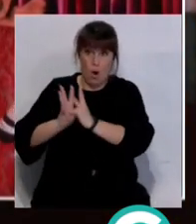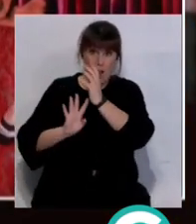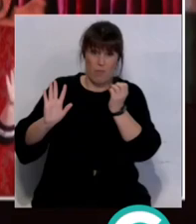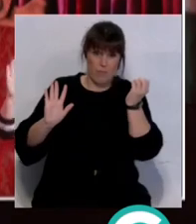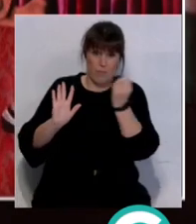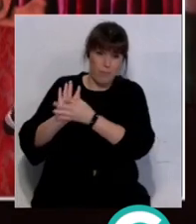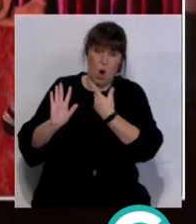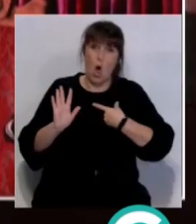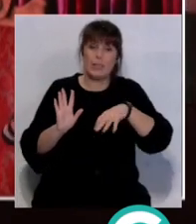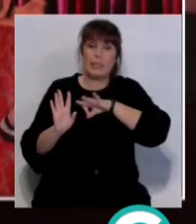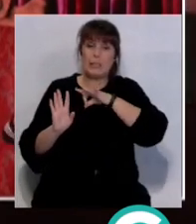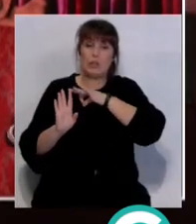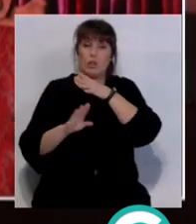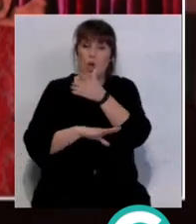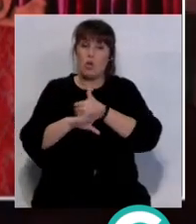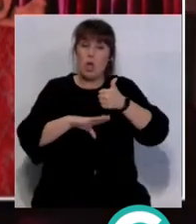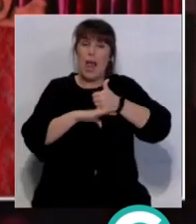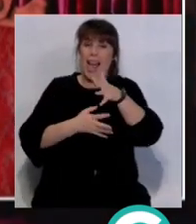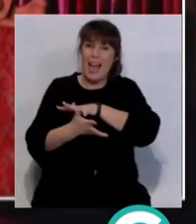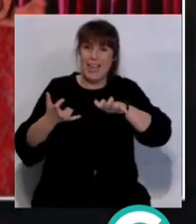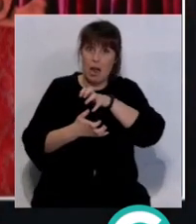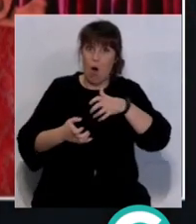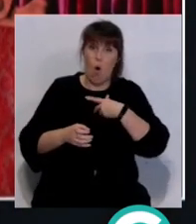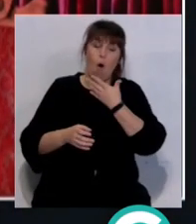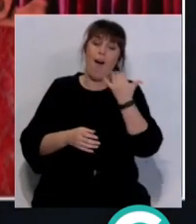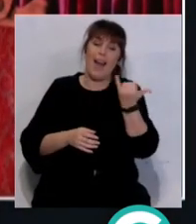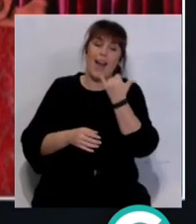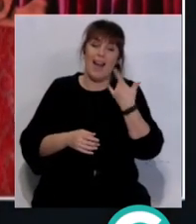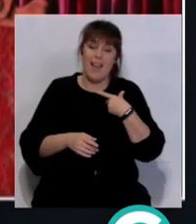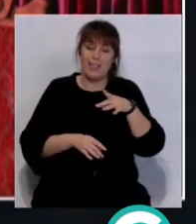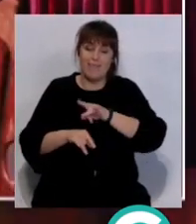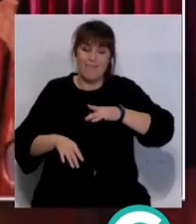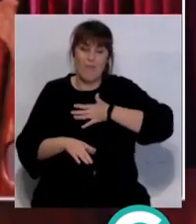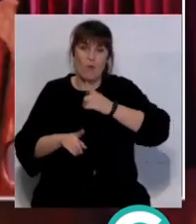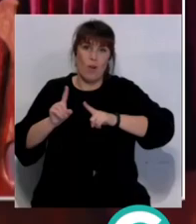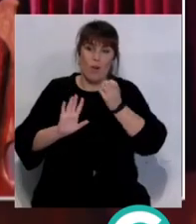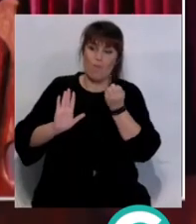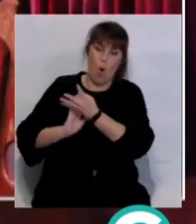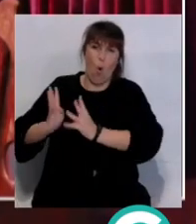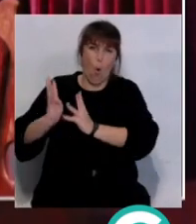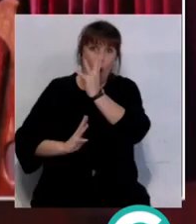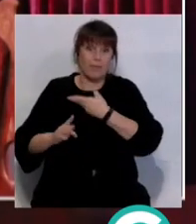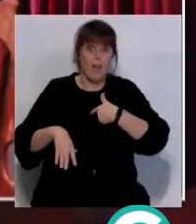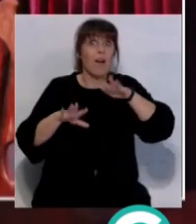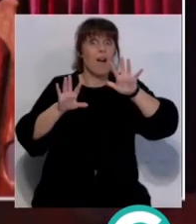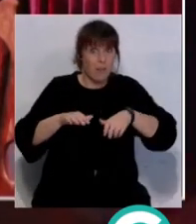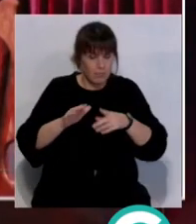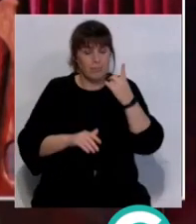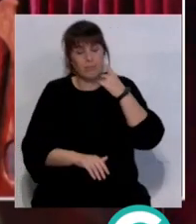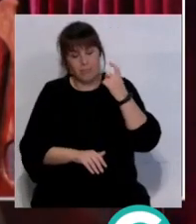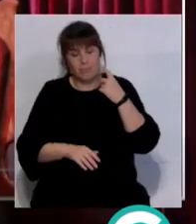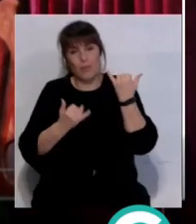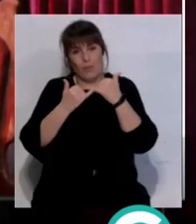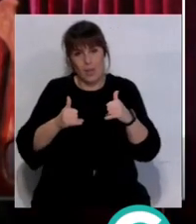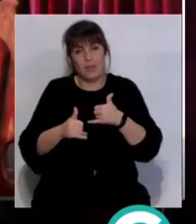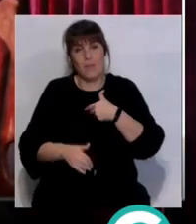señores de la guerra, y ojalá ardieran en ella los problemas de mi tierra. aunque Cádiz, como es costumbre, continuará con su fiesta